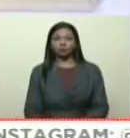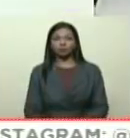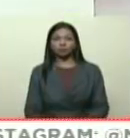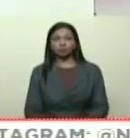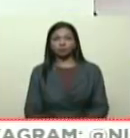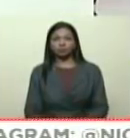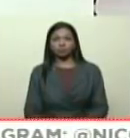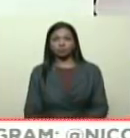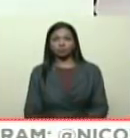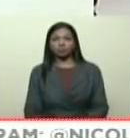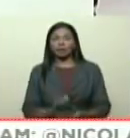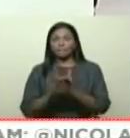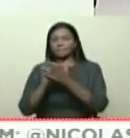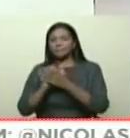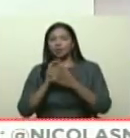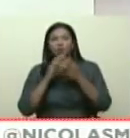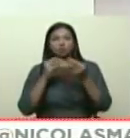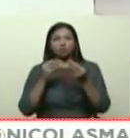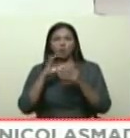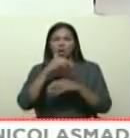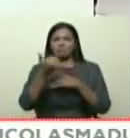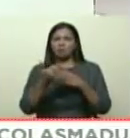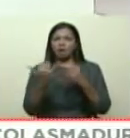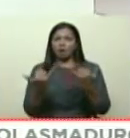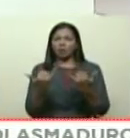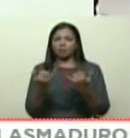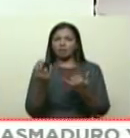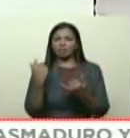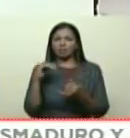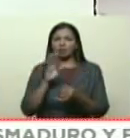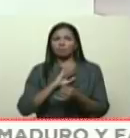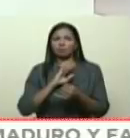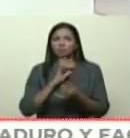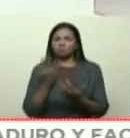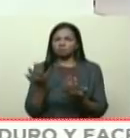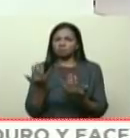Pedro Calzadilla, compañeros, todos, ¿cuál es el plan que vamos a tener, verdad?